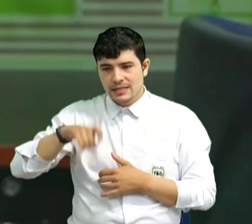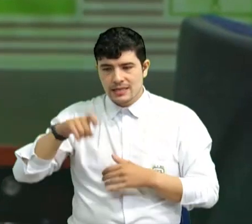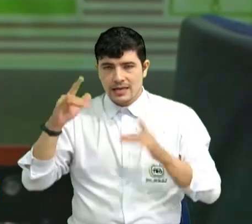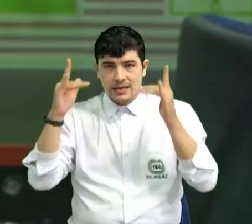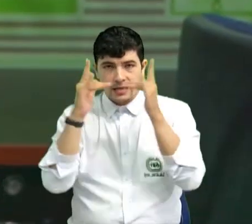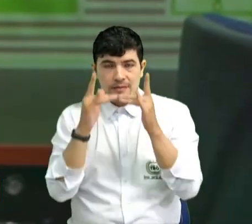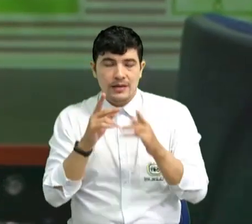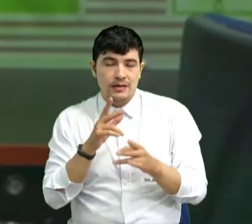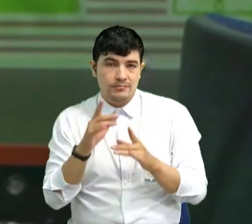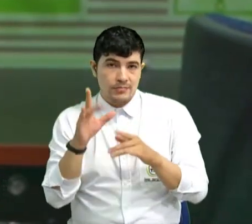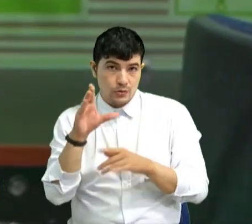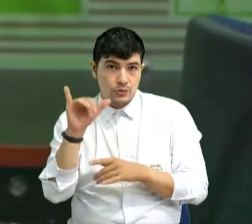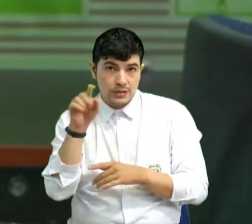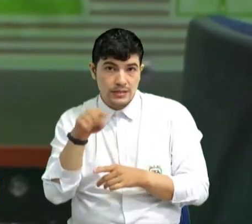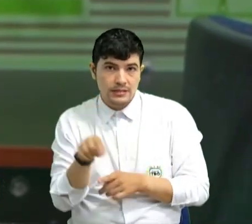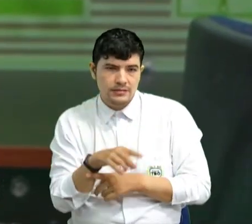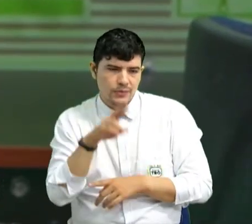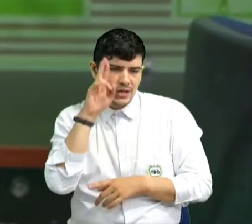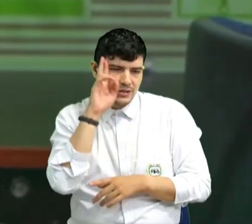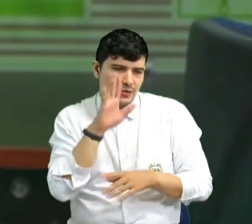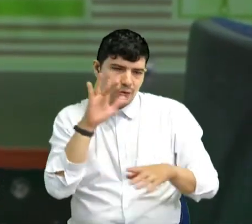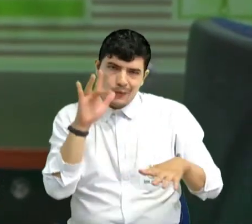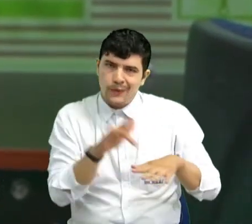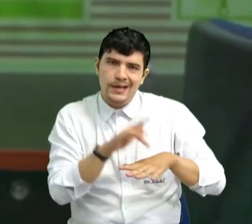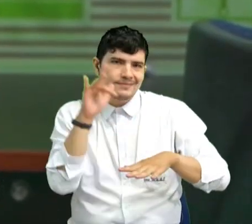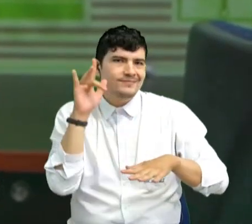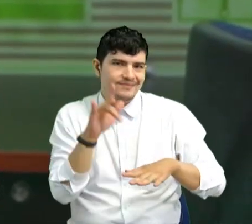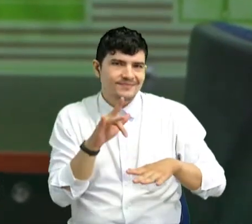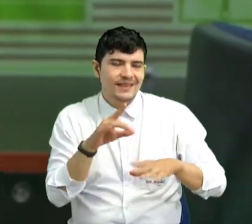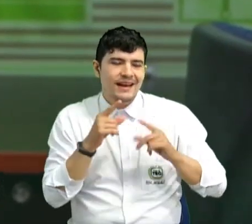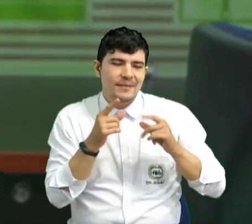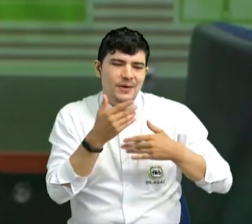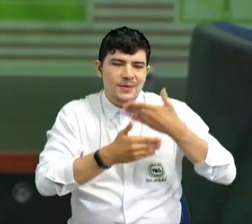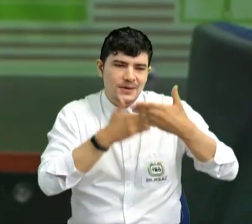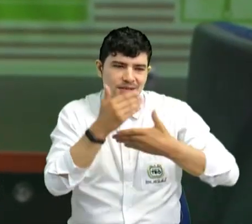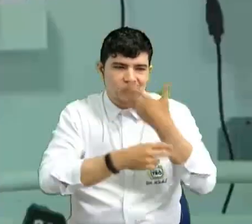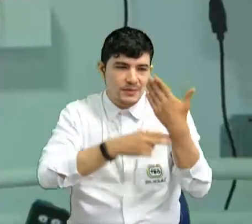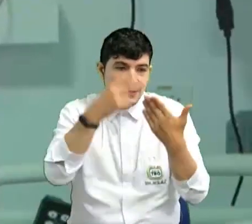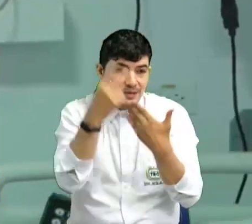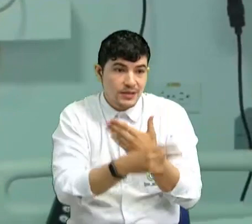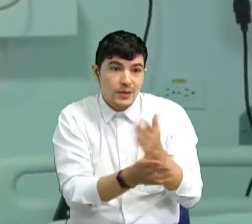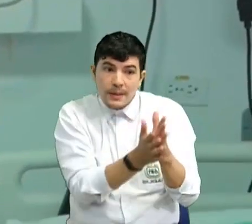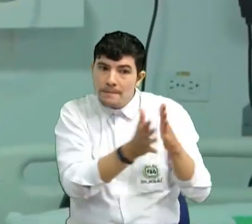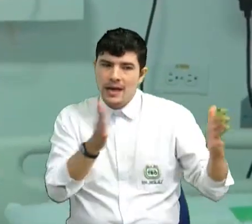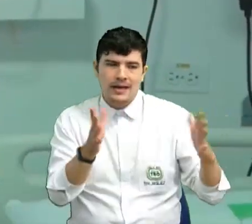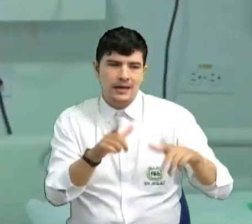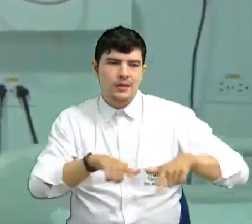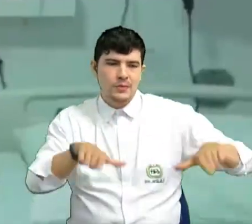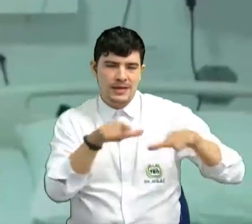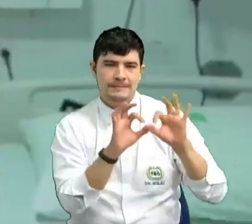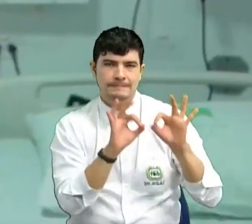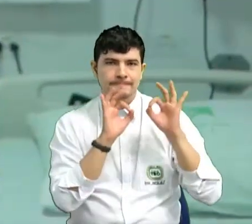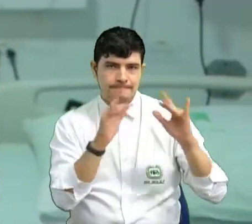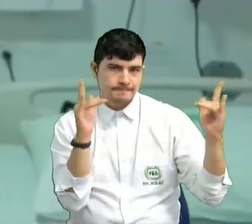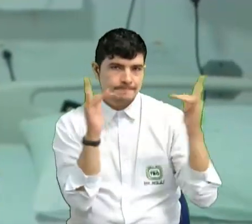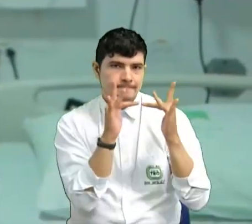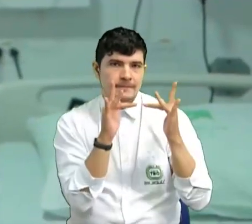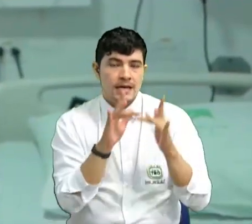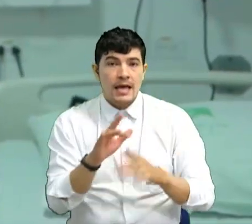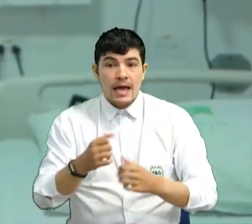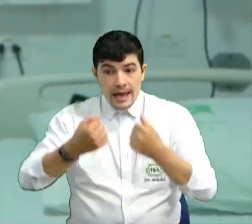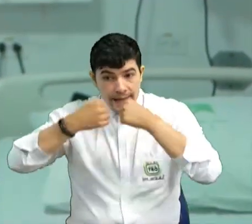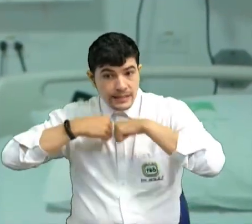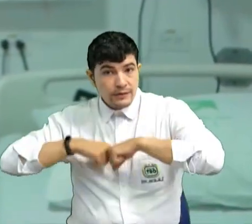intensivos, pues tocó dar el brinco ya y a agilizar el proceso de conversión a unidad de cuidados intensivos. Un esfuerzo que se viene